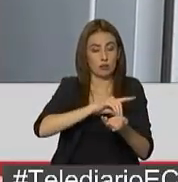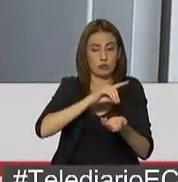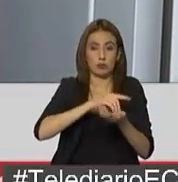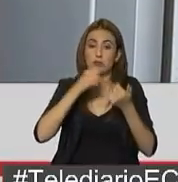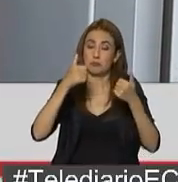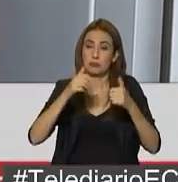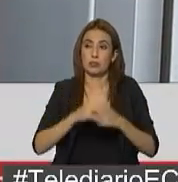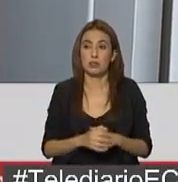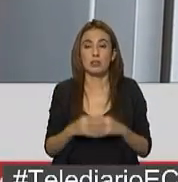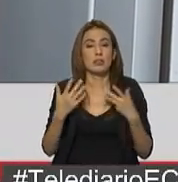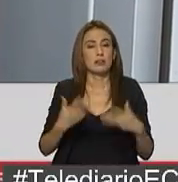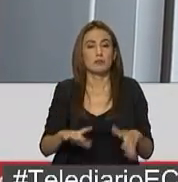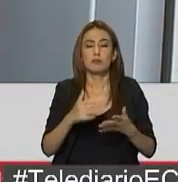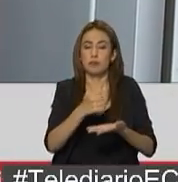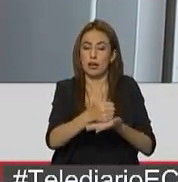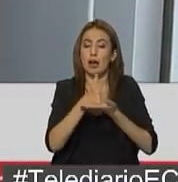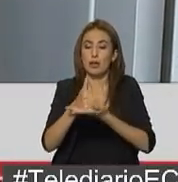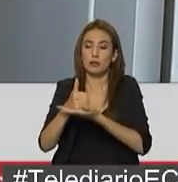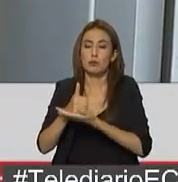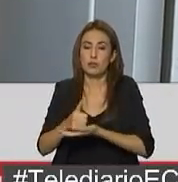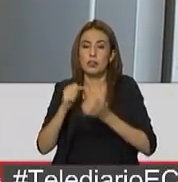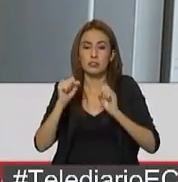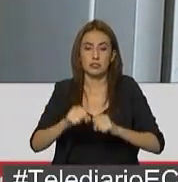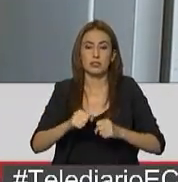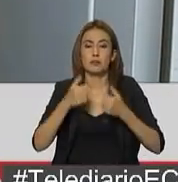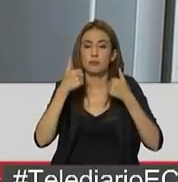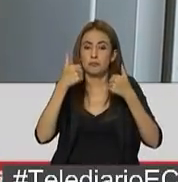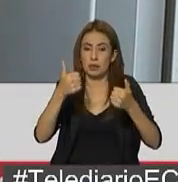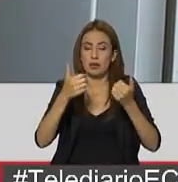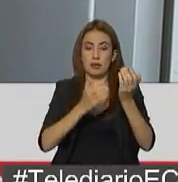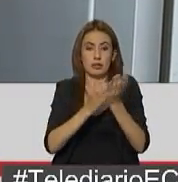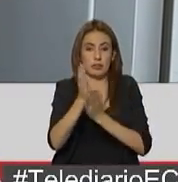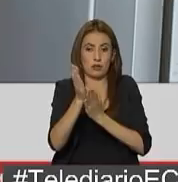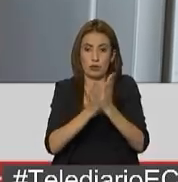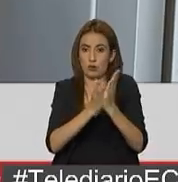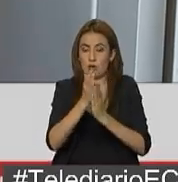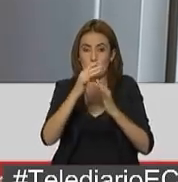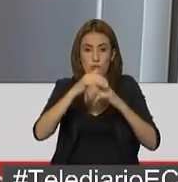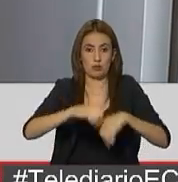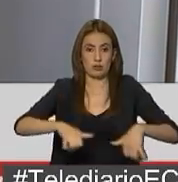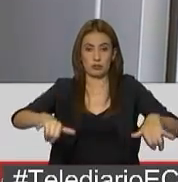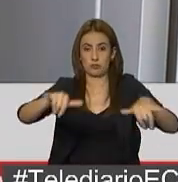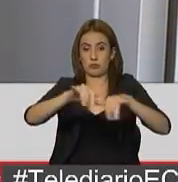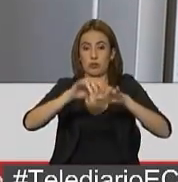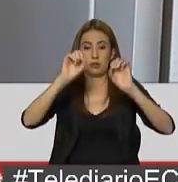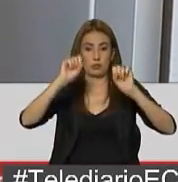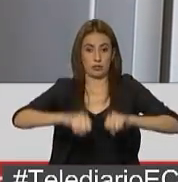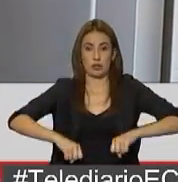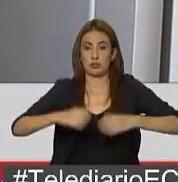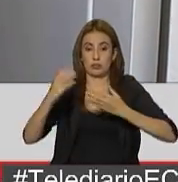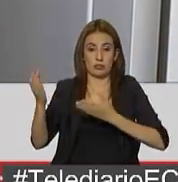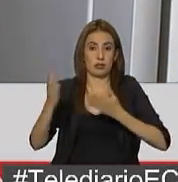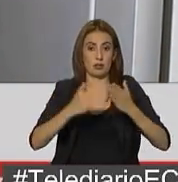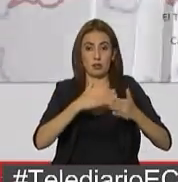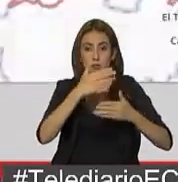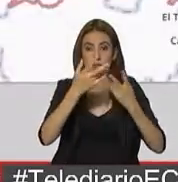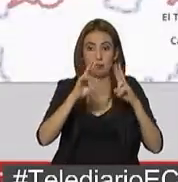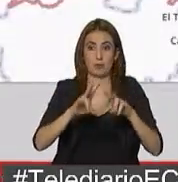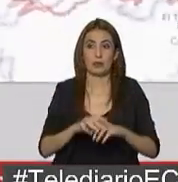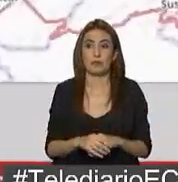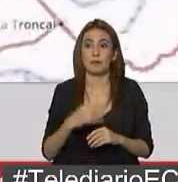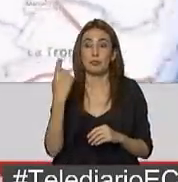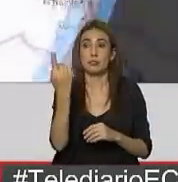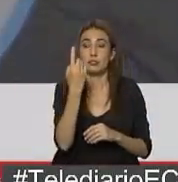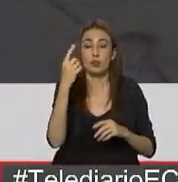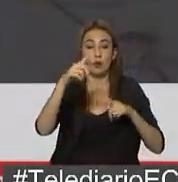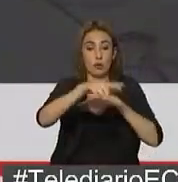una ayuda y me pueden servir para que siga mi hijo con las terapias y todo. Y la ayuda que nos han brindado también. Solo en la